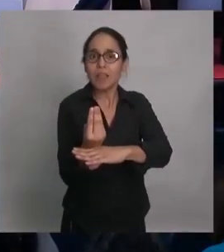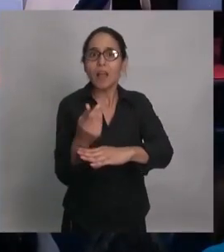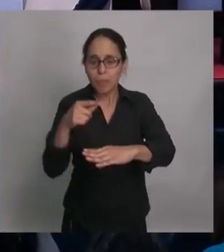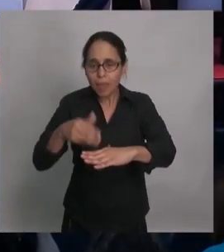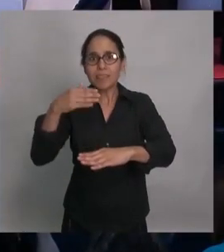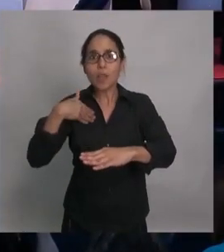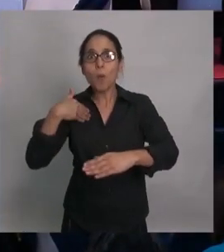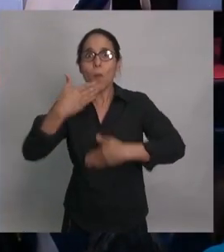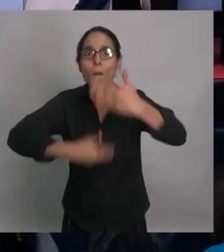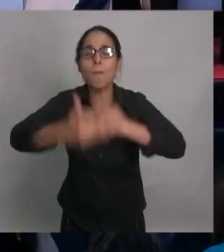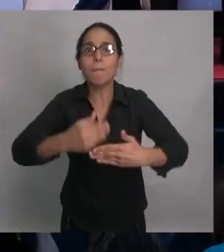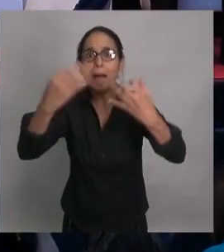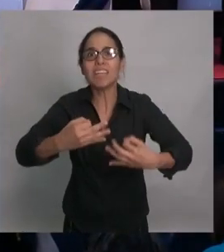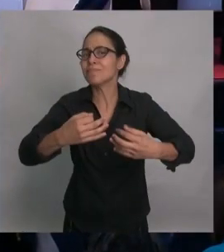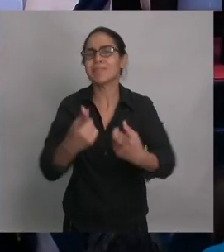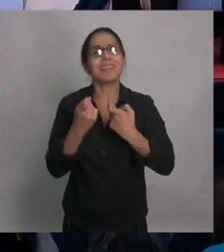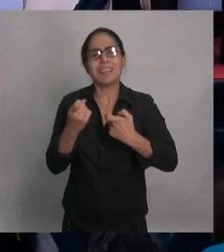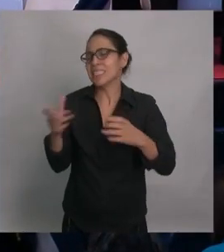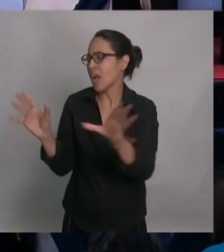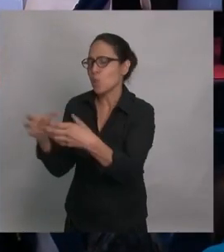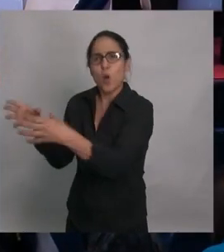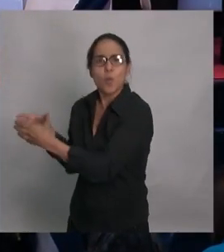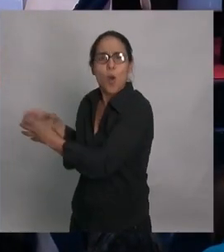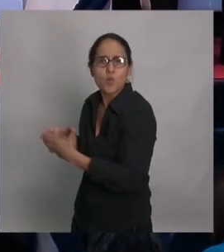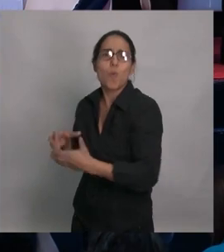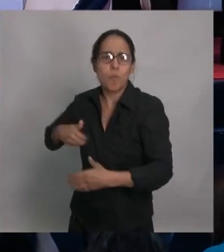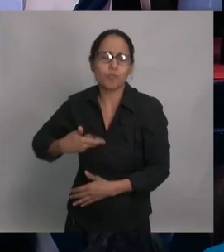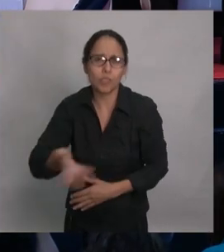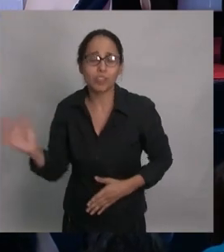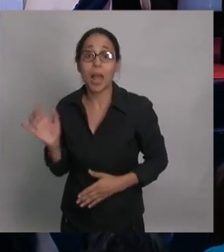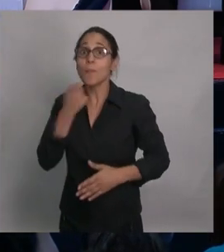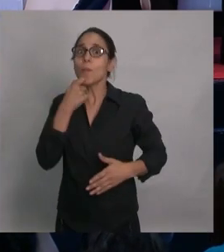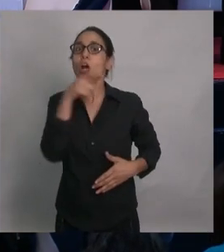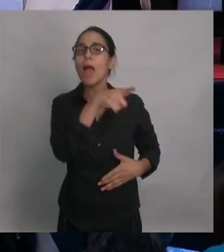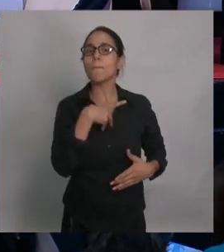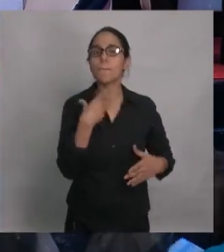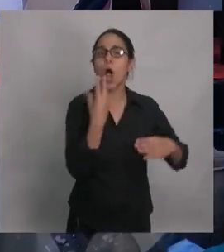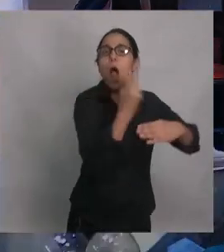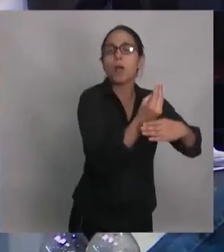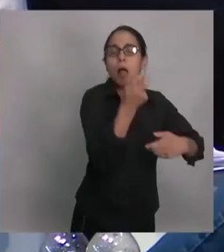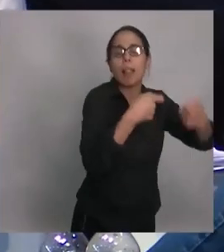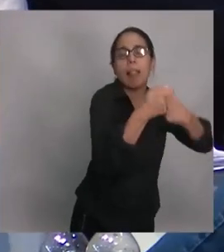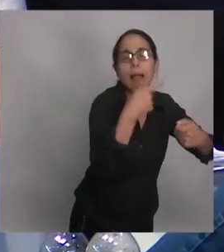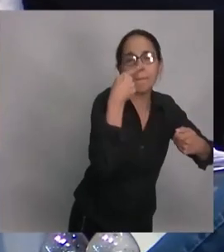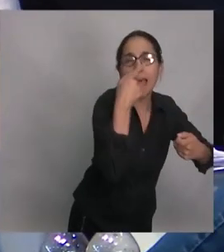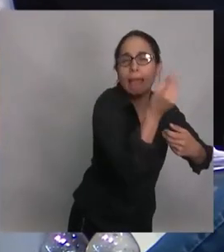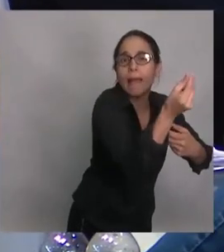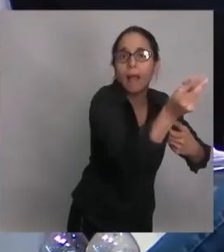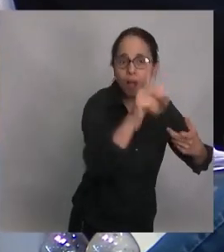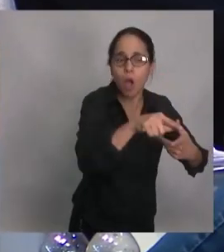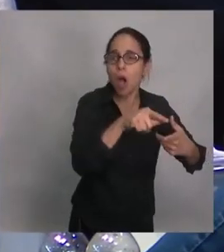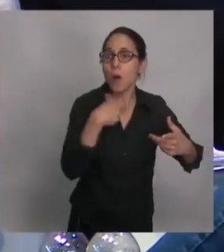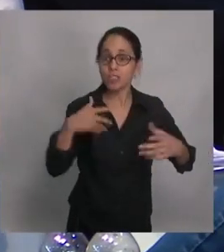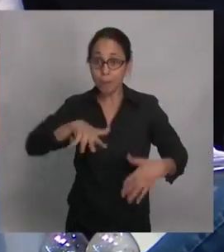Y con la organización popular, ni el peor neoliberal puede destruir nuestras conquistas. Y eso lo hemos